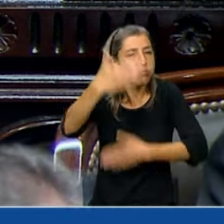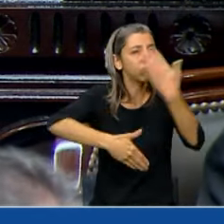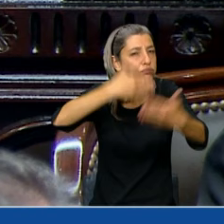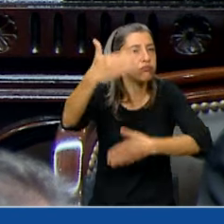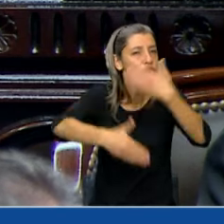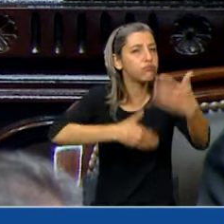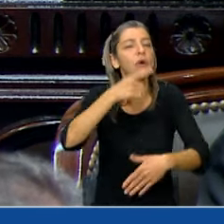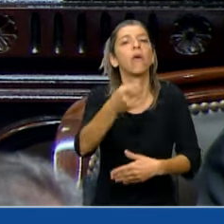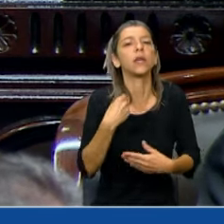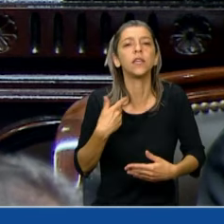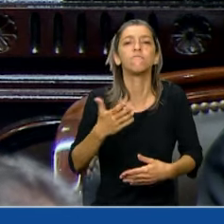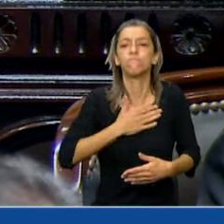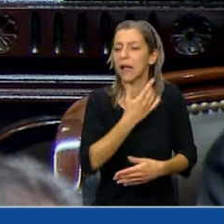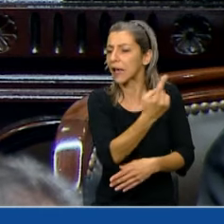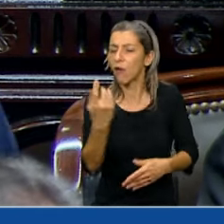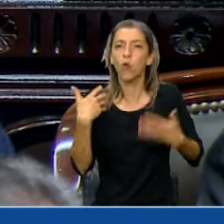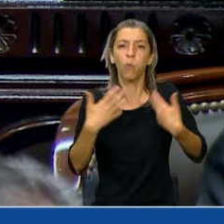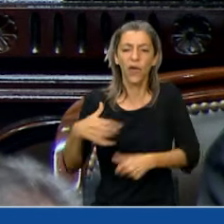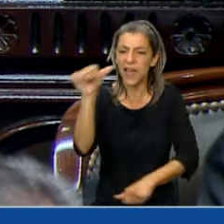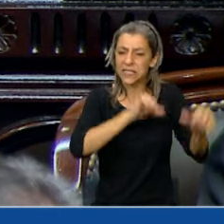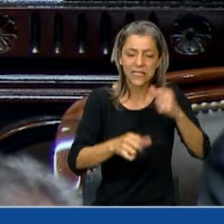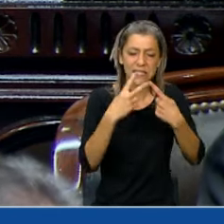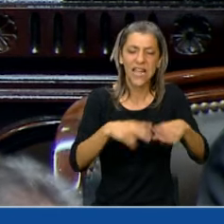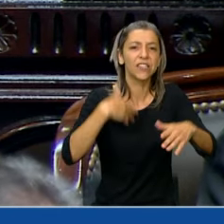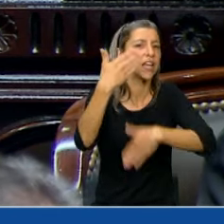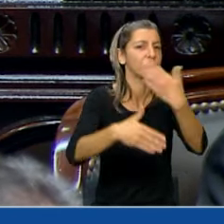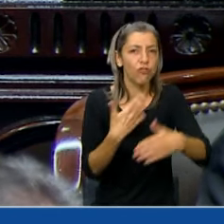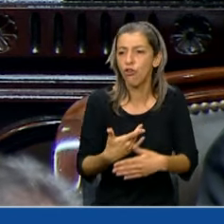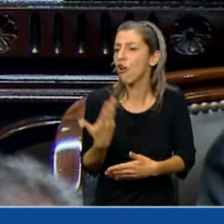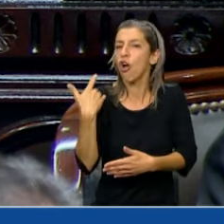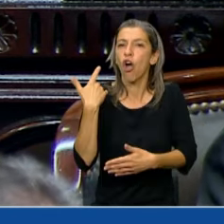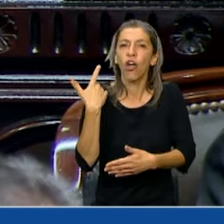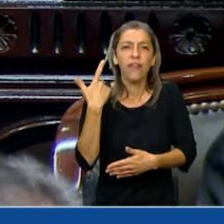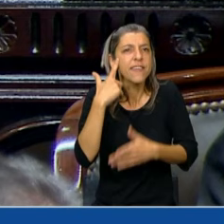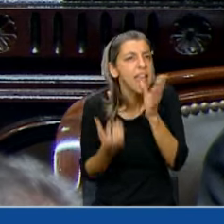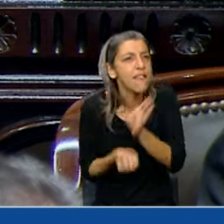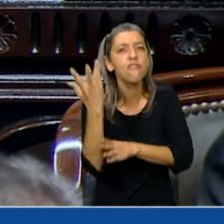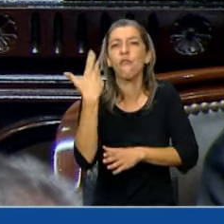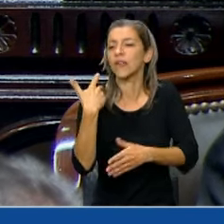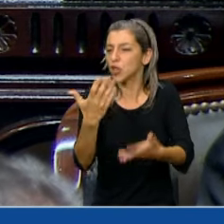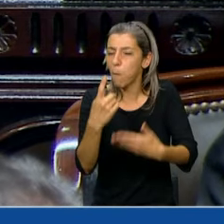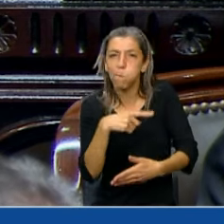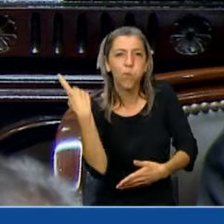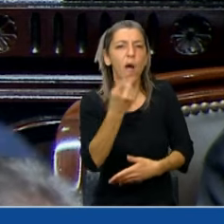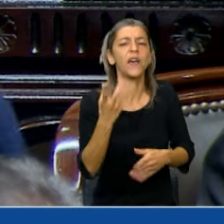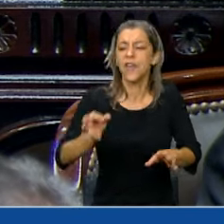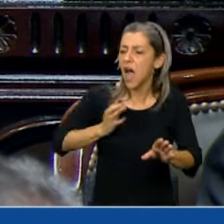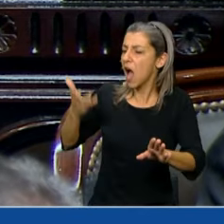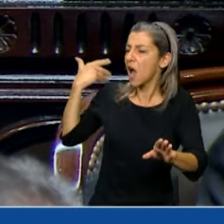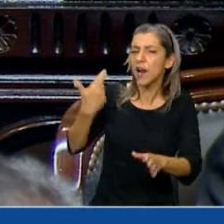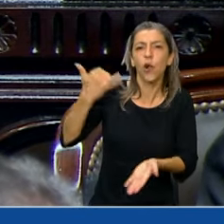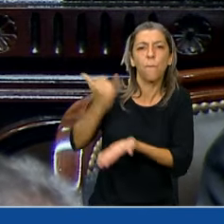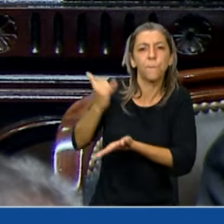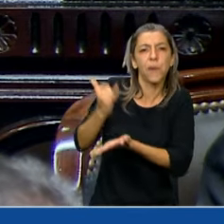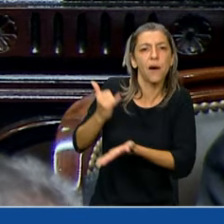creatividad la innovación a la ciencia y tecnología como motor del desarrollo argentino hace años que discutimos probamos de